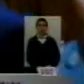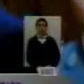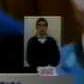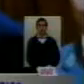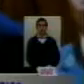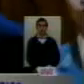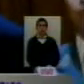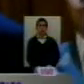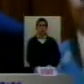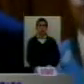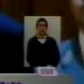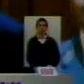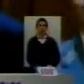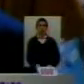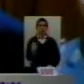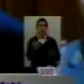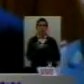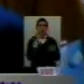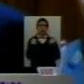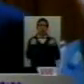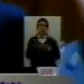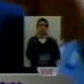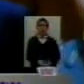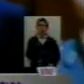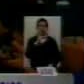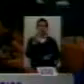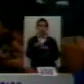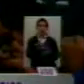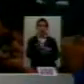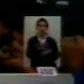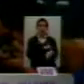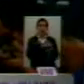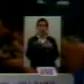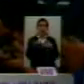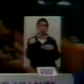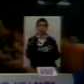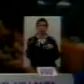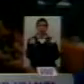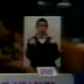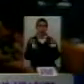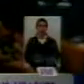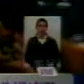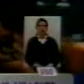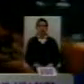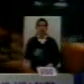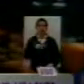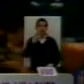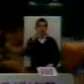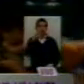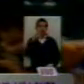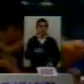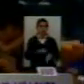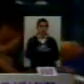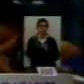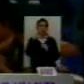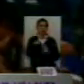Como 37 mil, bueno, 47, 48 mil millones. Yo estoy seguro, vamos a pasar 50 mil millones de dólares de inversión